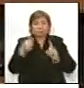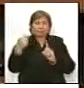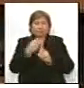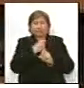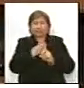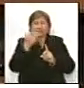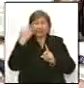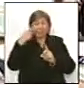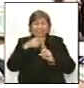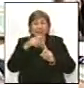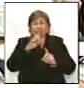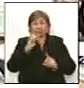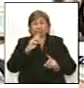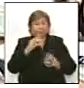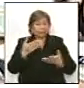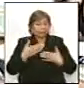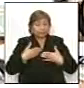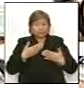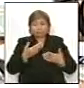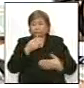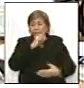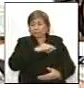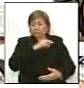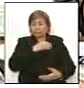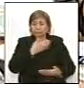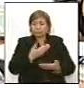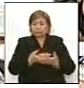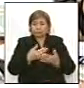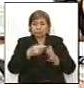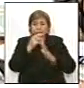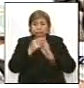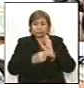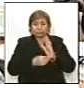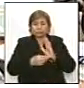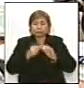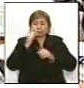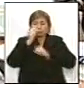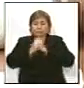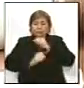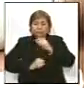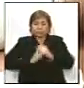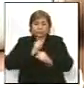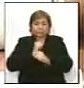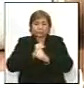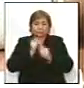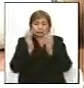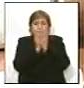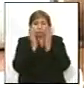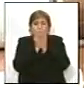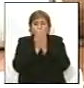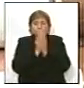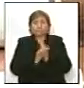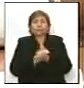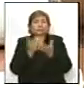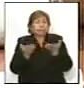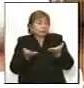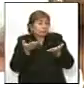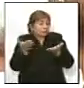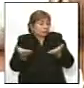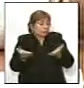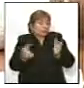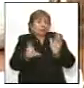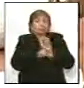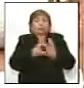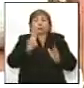Perú porque no pueden acceder a los beneficios del Plan Multianual de Reparación en Educación, como lo establece la